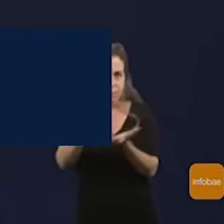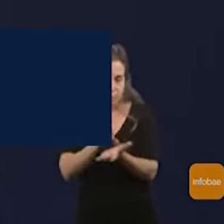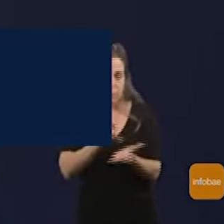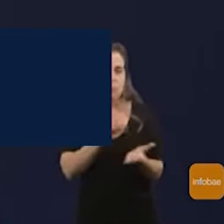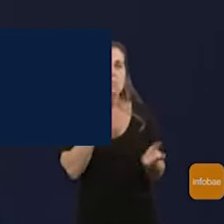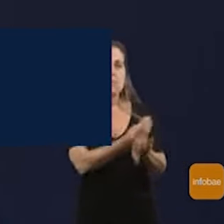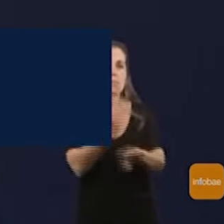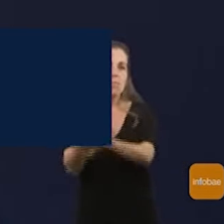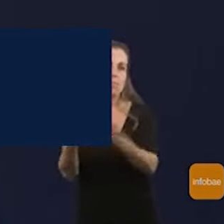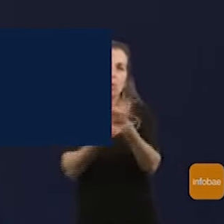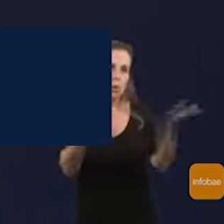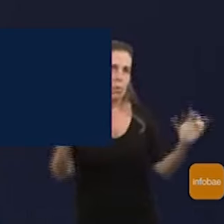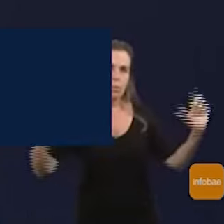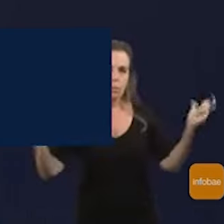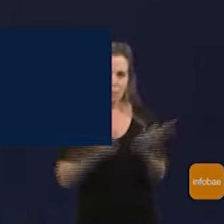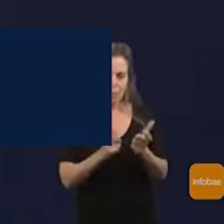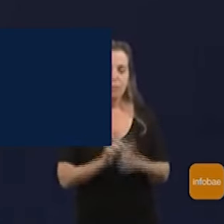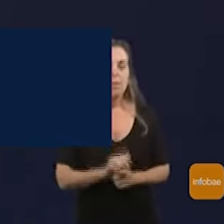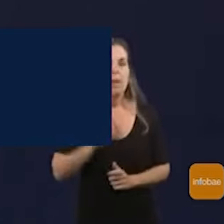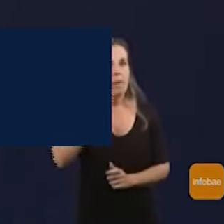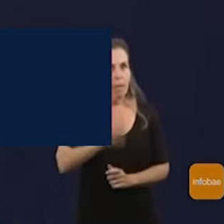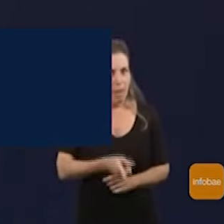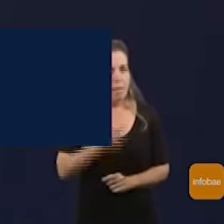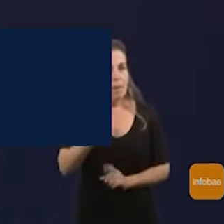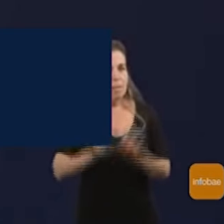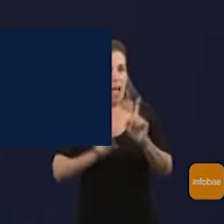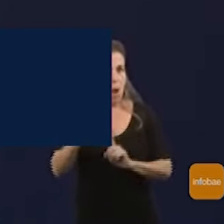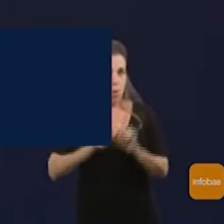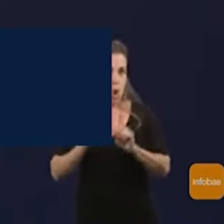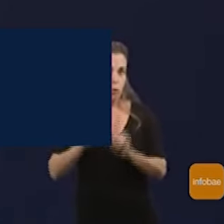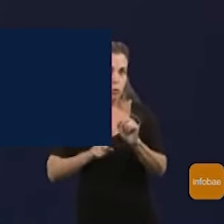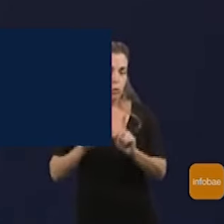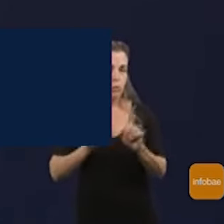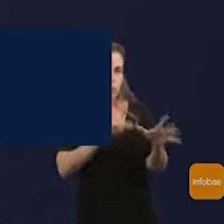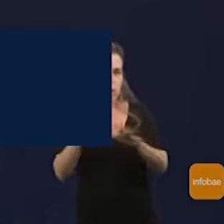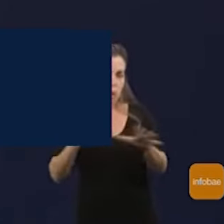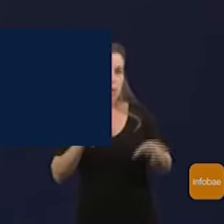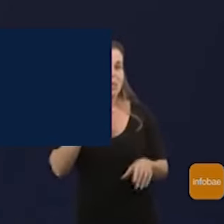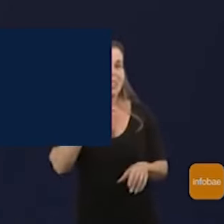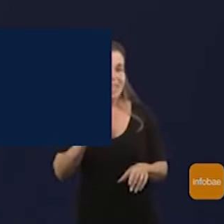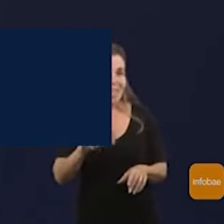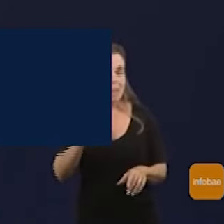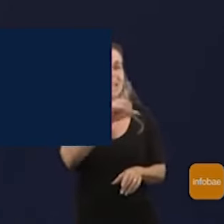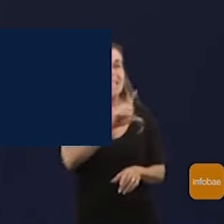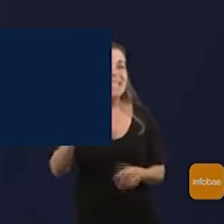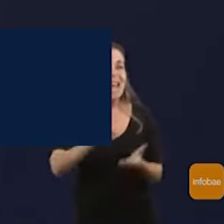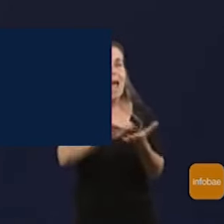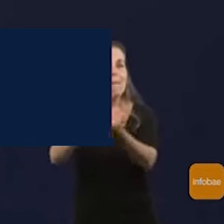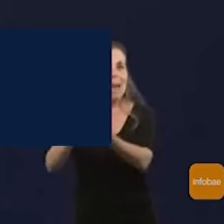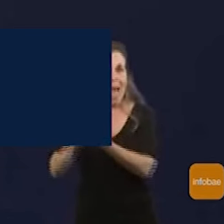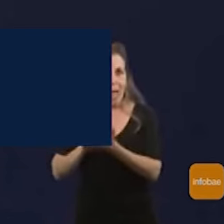públicos además van a reubicarse y pasar a disponibilidad unos 3100 empleados que